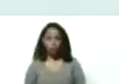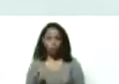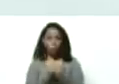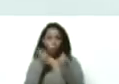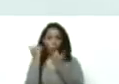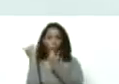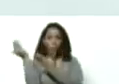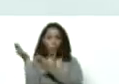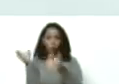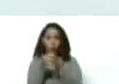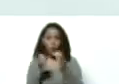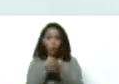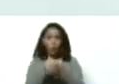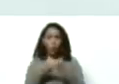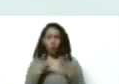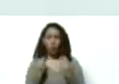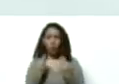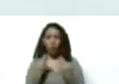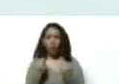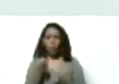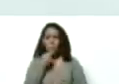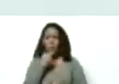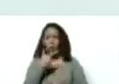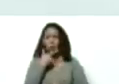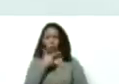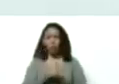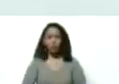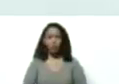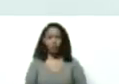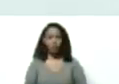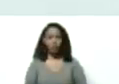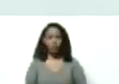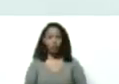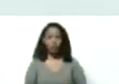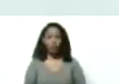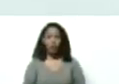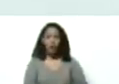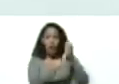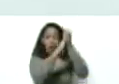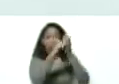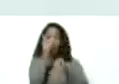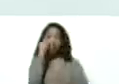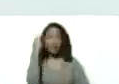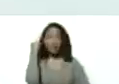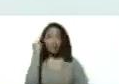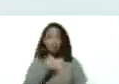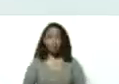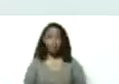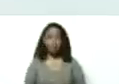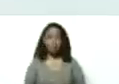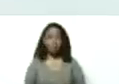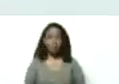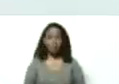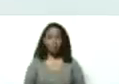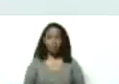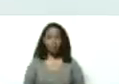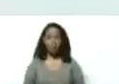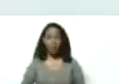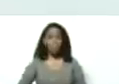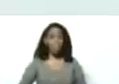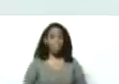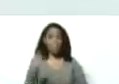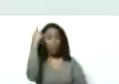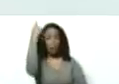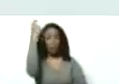grupo tan hermoso, de líderes y lideresas, de primera